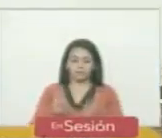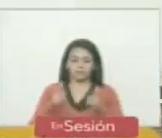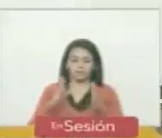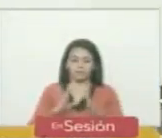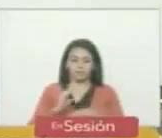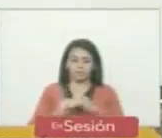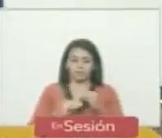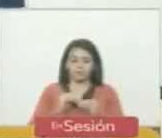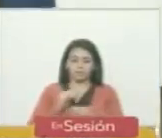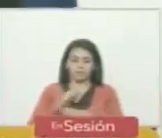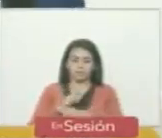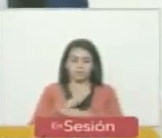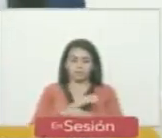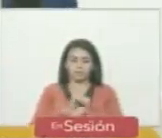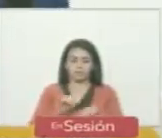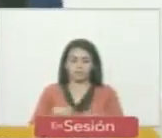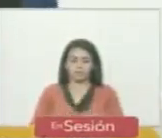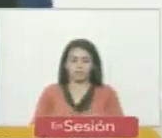para que salieran.